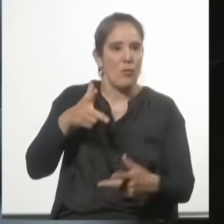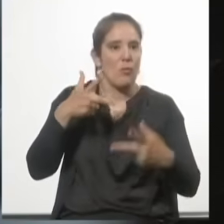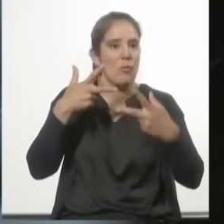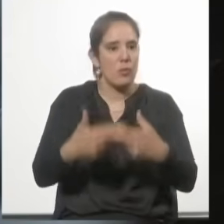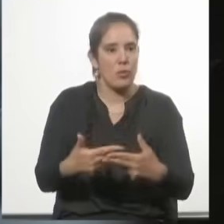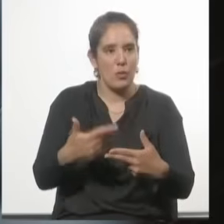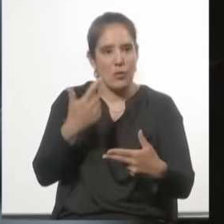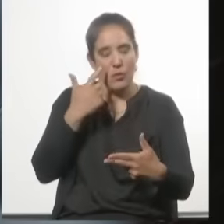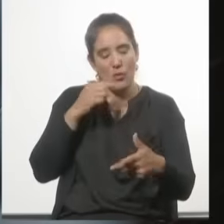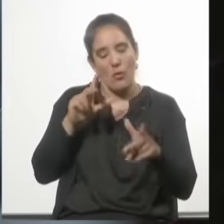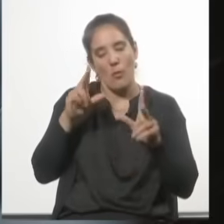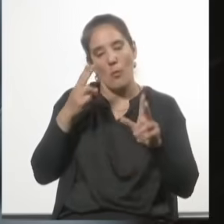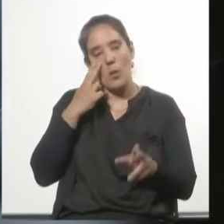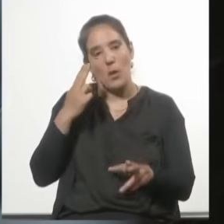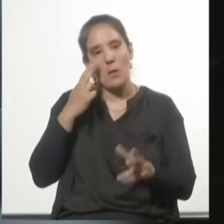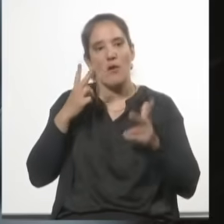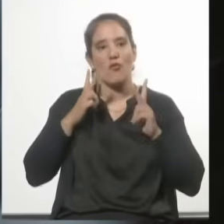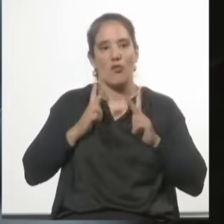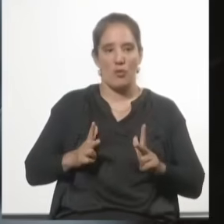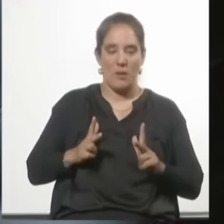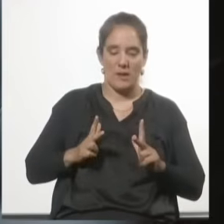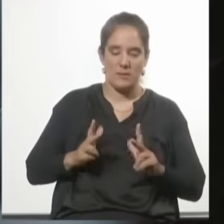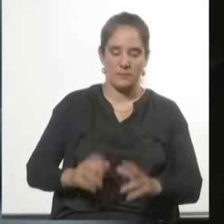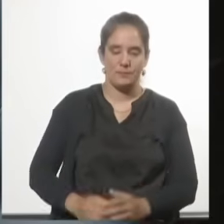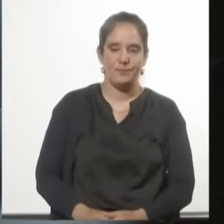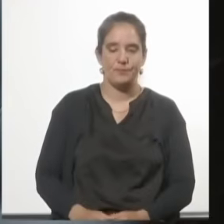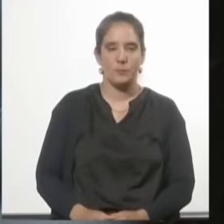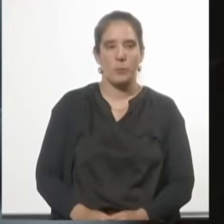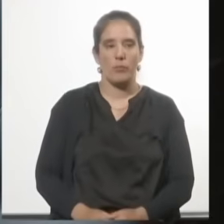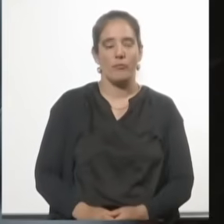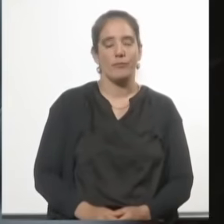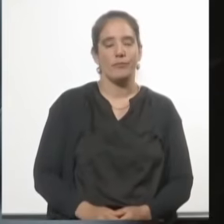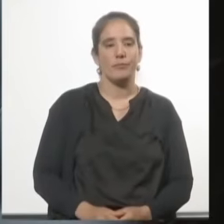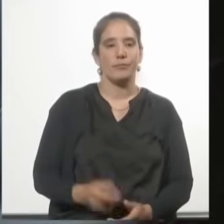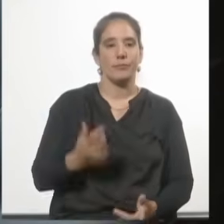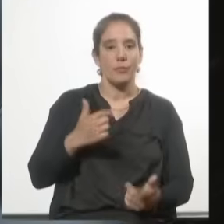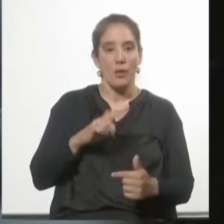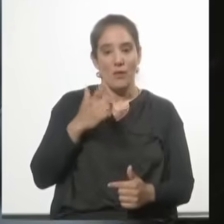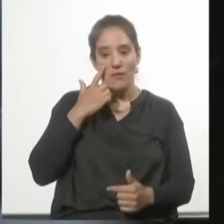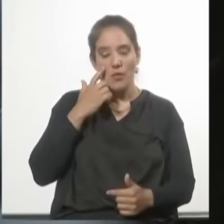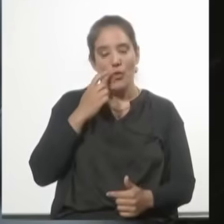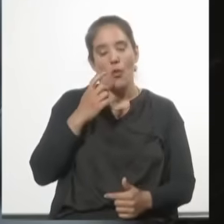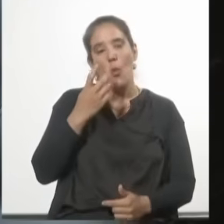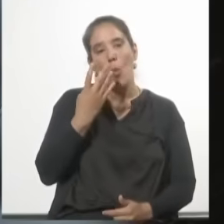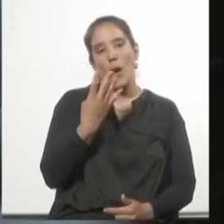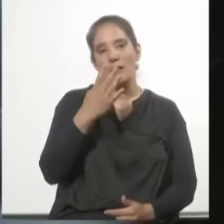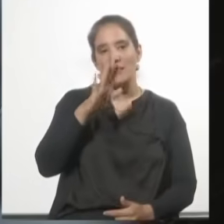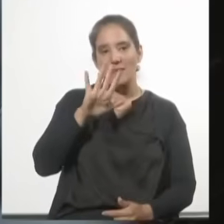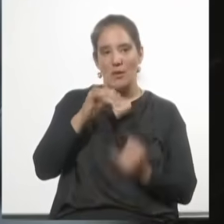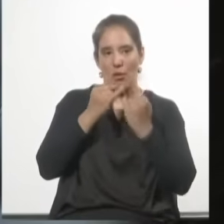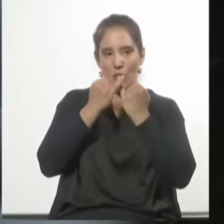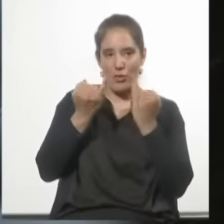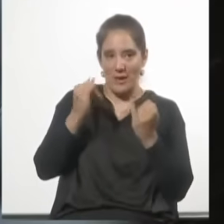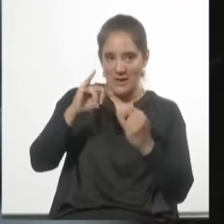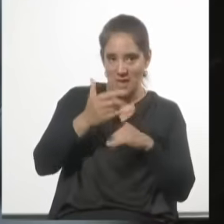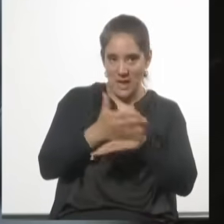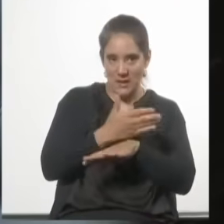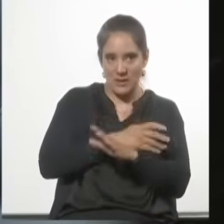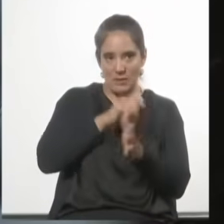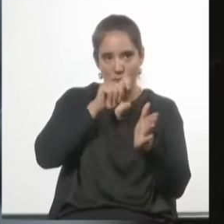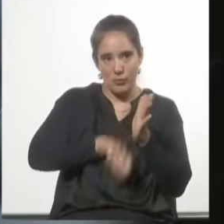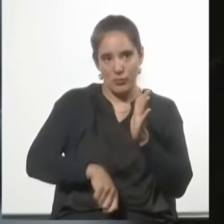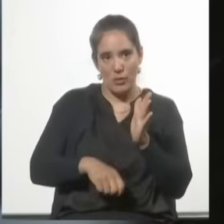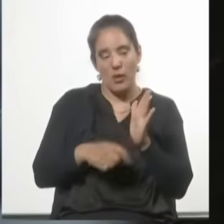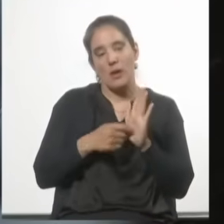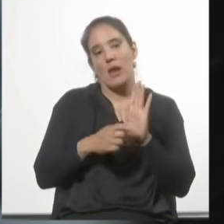problemas formales y sustanciales. Tomando en cuenta el plazo de 45 días establecido en el contrato, la